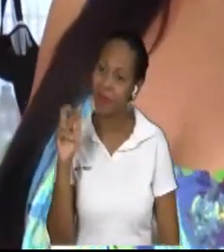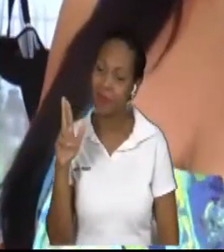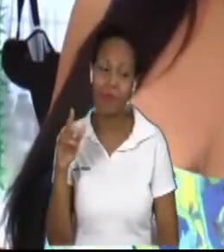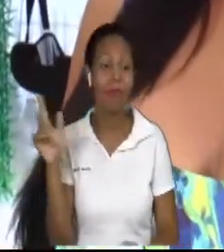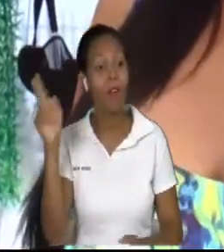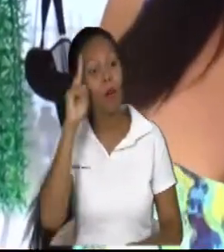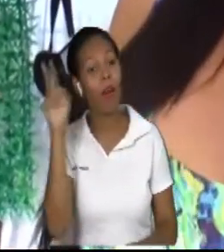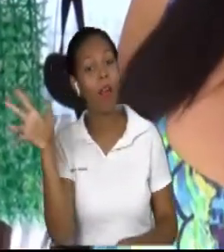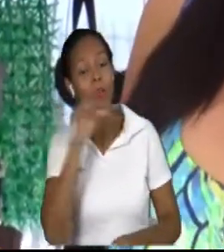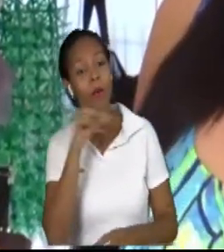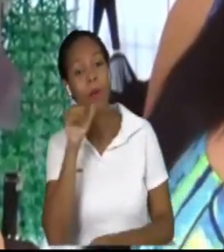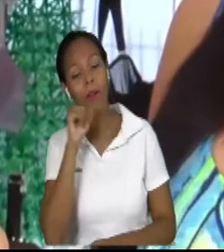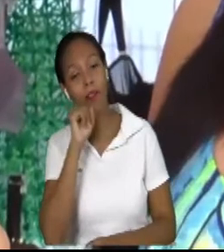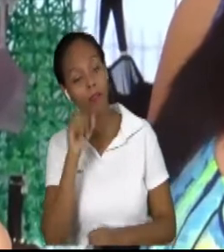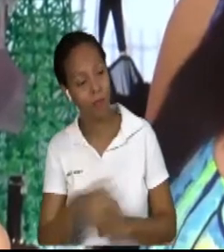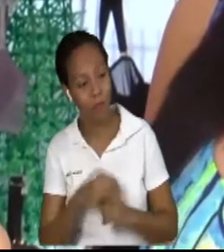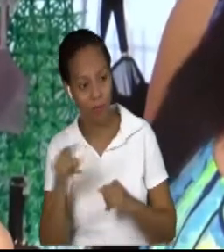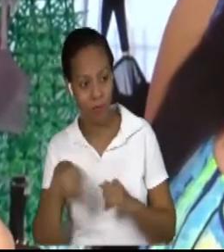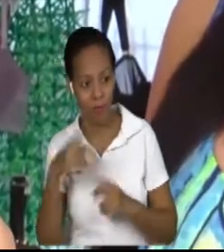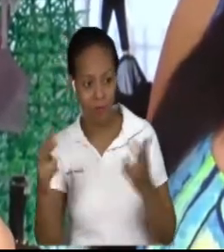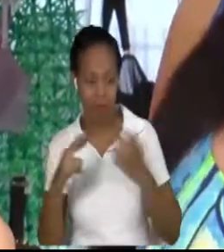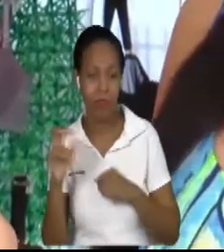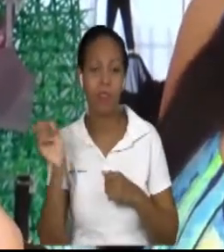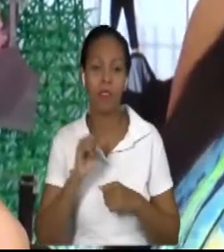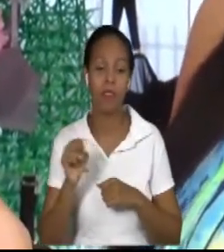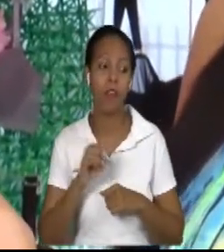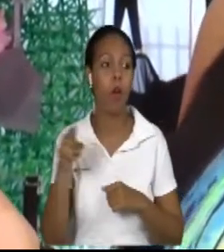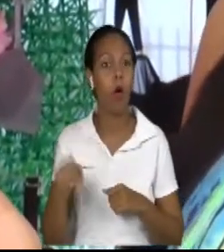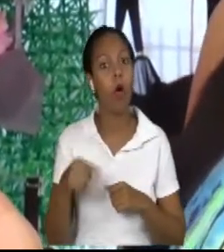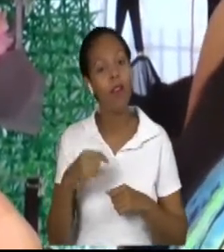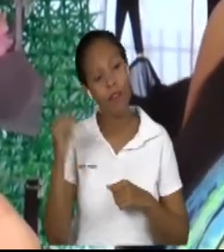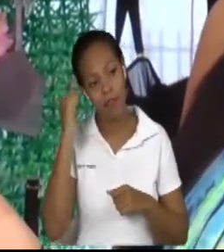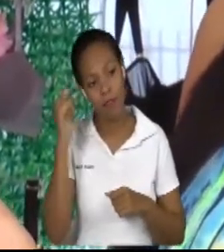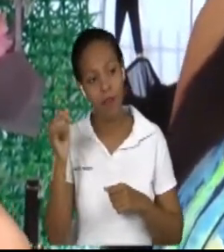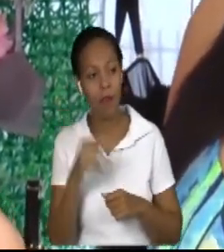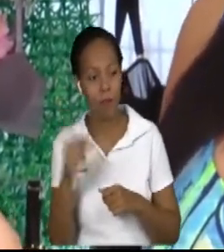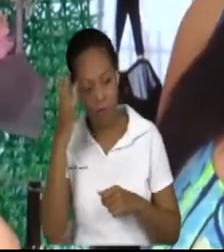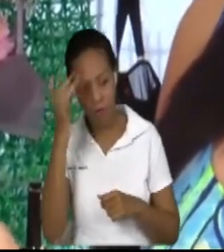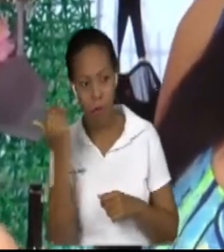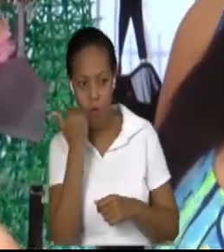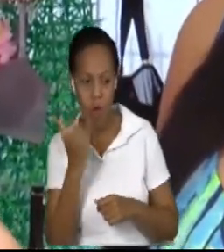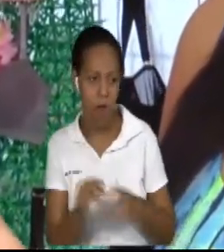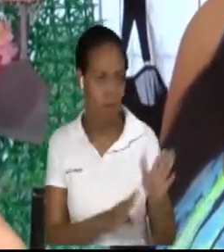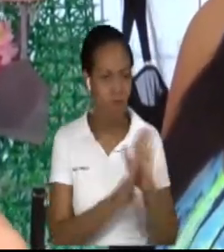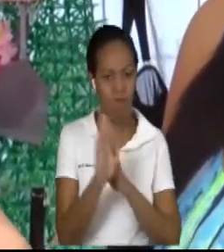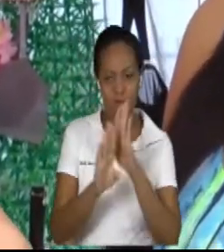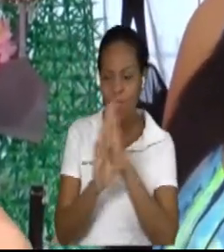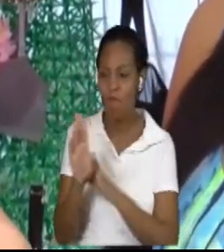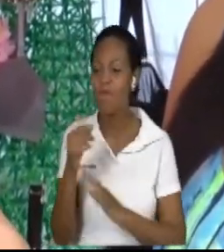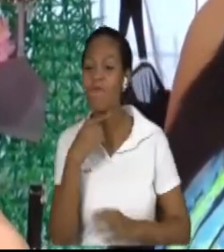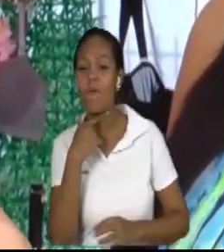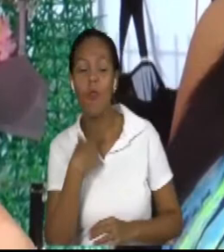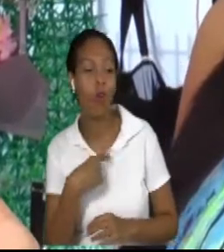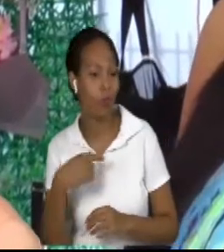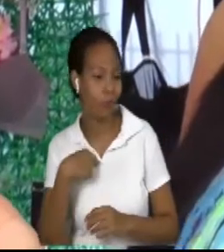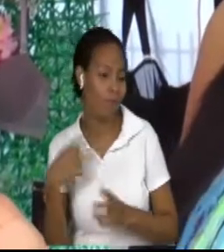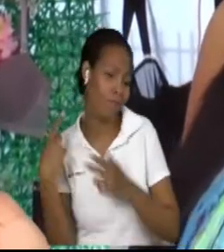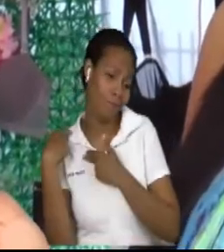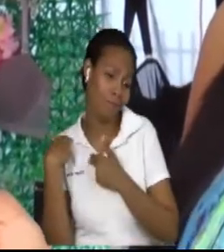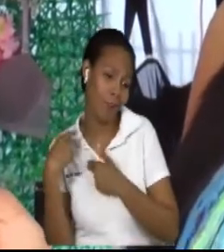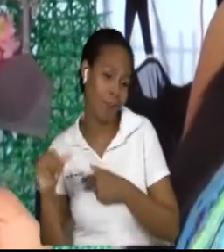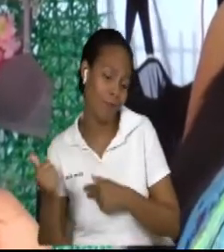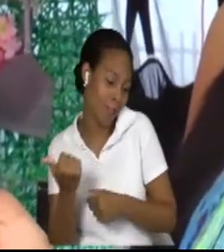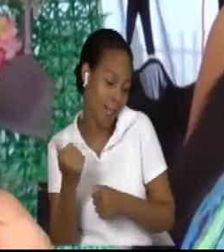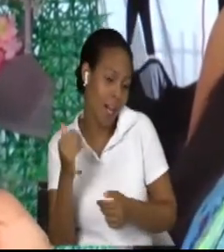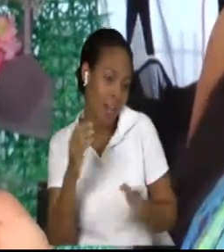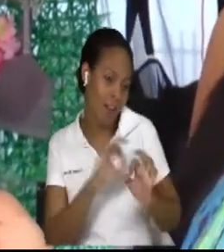viendo hoy. Sí, como tú lo dijiste, esta es una gran iniciativa, mujeres empresarias, cabezas de hogar, que se pusieron la camiseta y bueno, tocaron